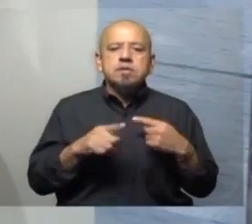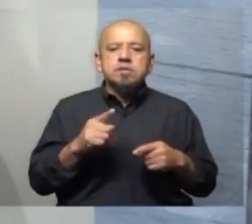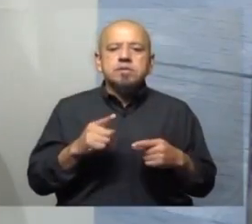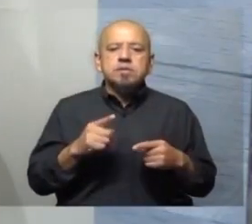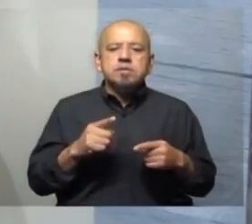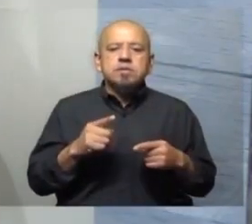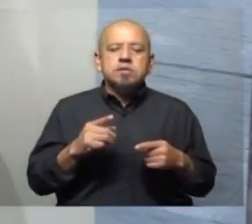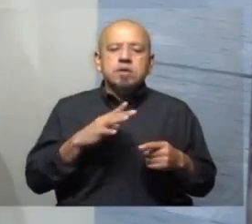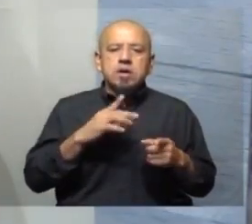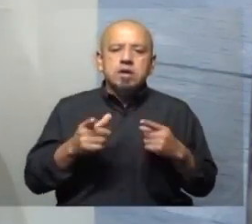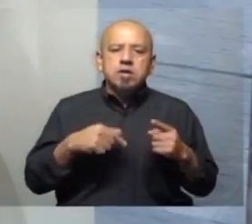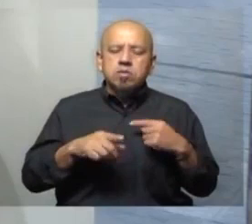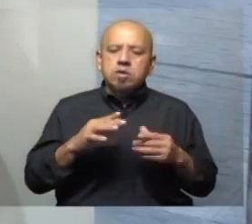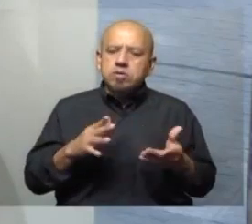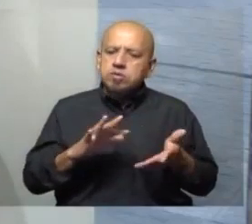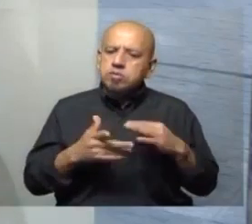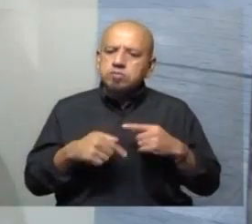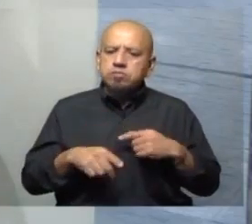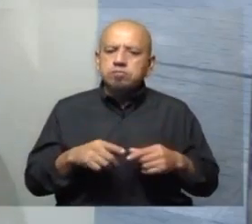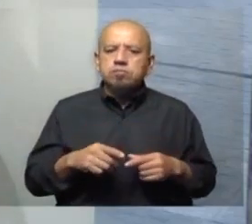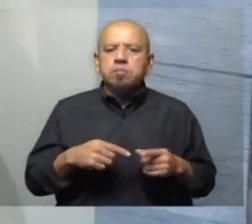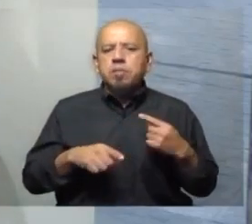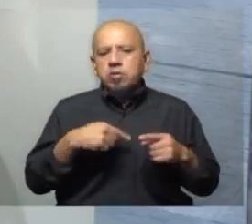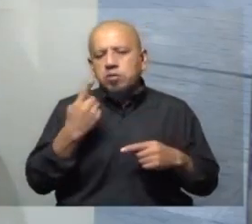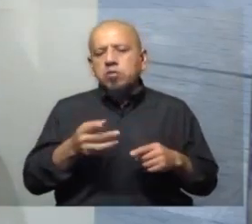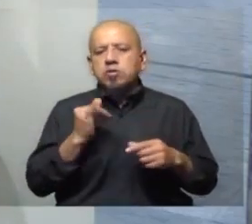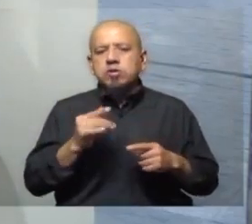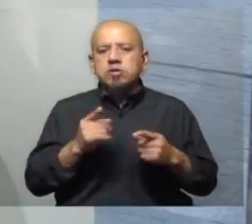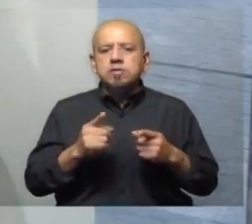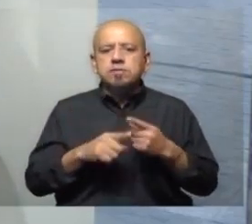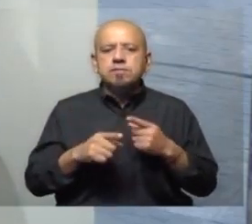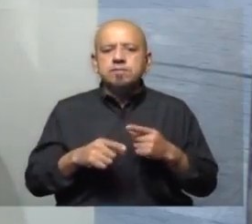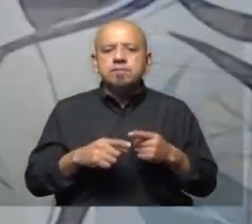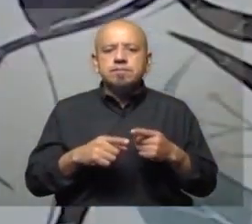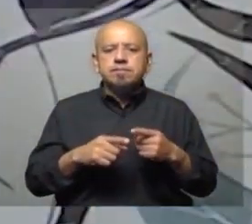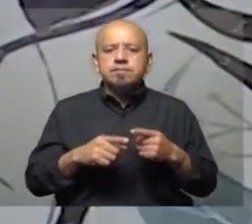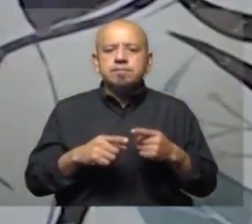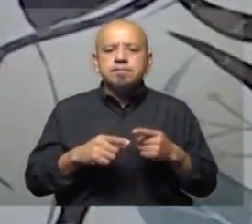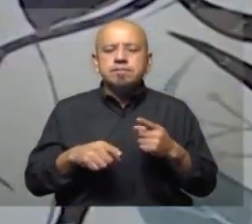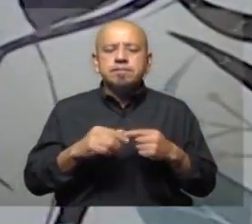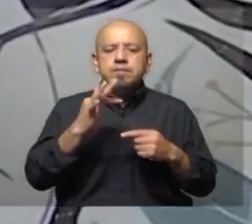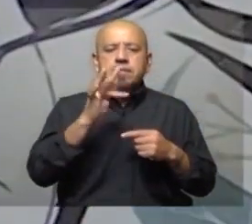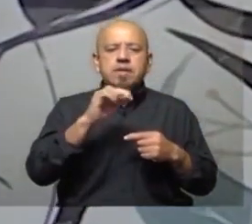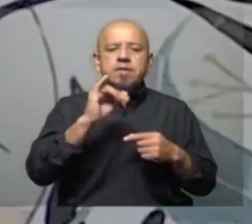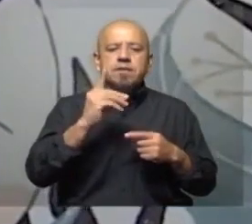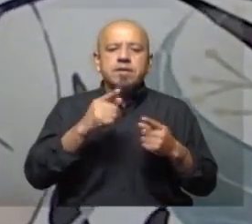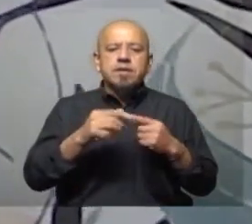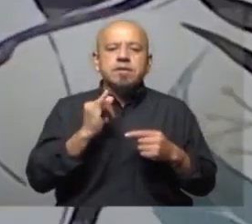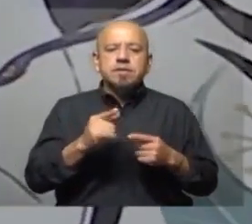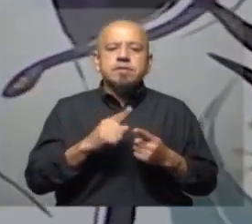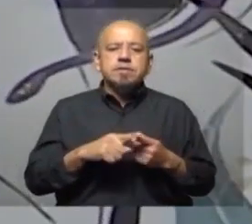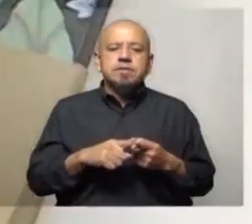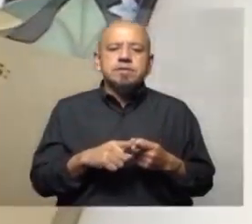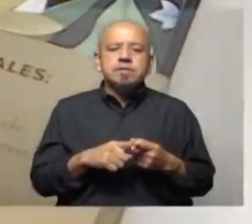está ahí como que juega en este caso no pero en el otro en el en el de Frida así